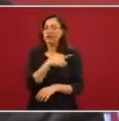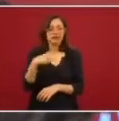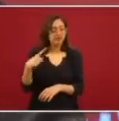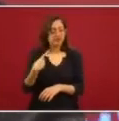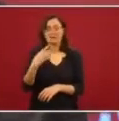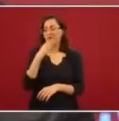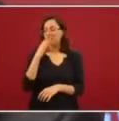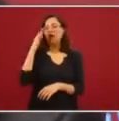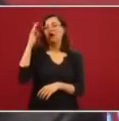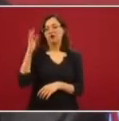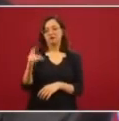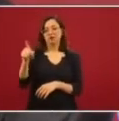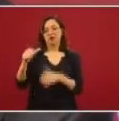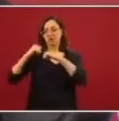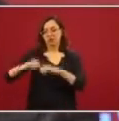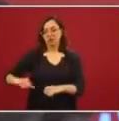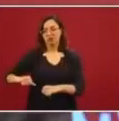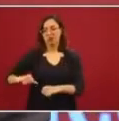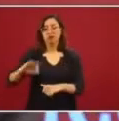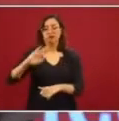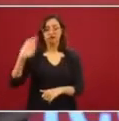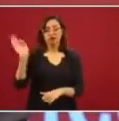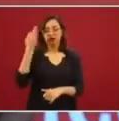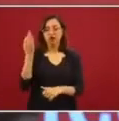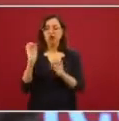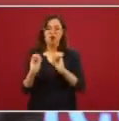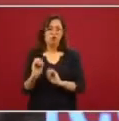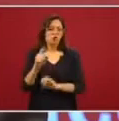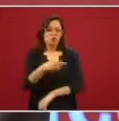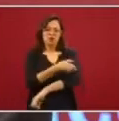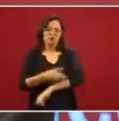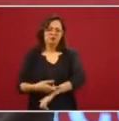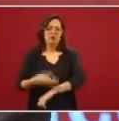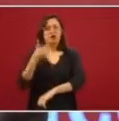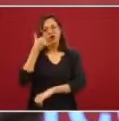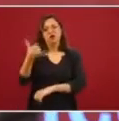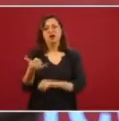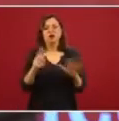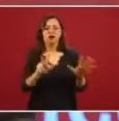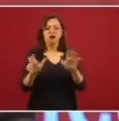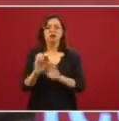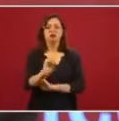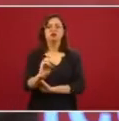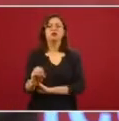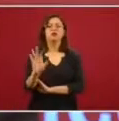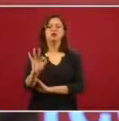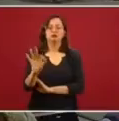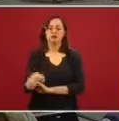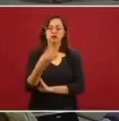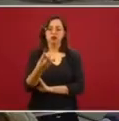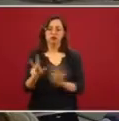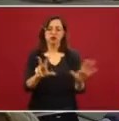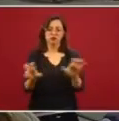salud a notificar a la autoridad sanitaria o puede hacerlo usted y su familia de manera directa llamando al 800 00 44